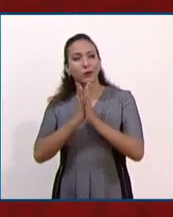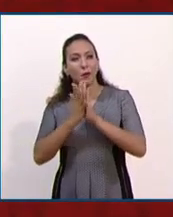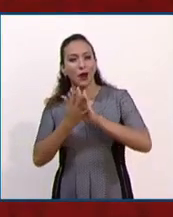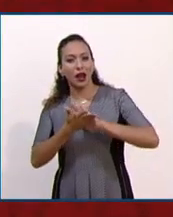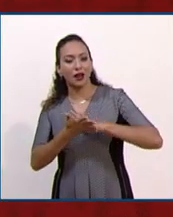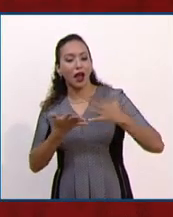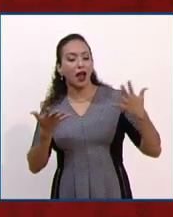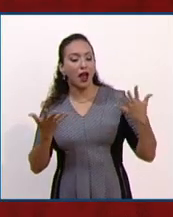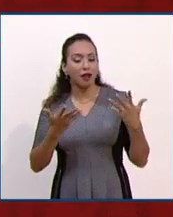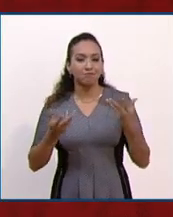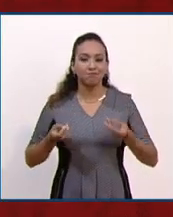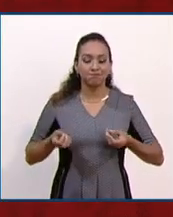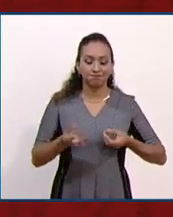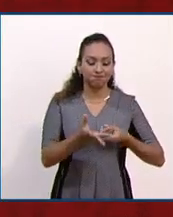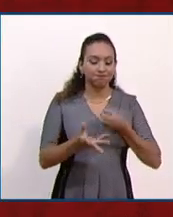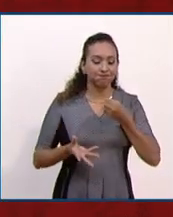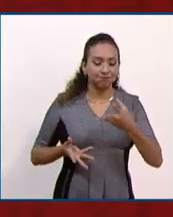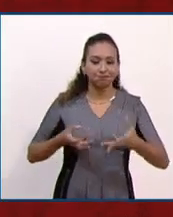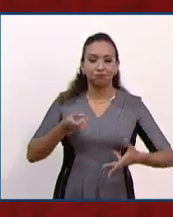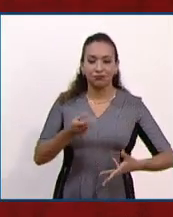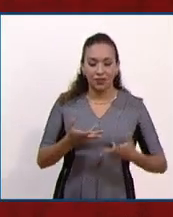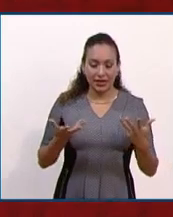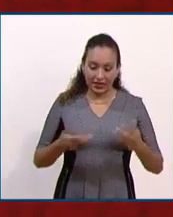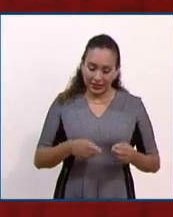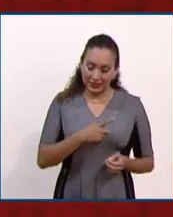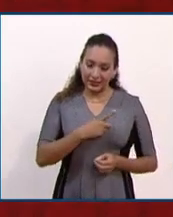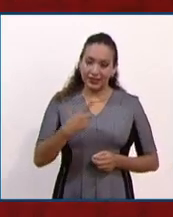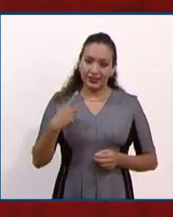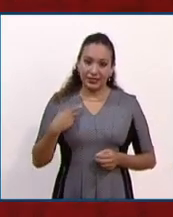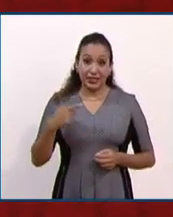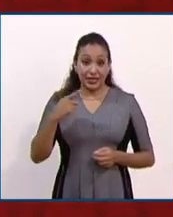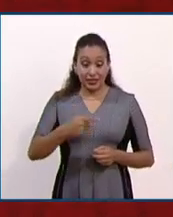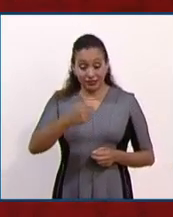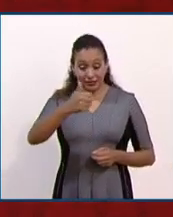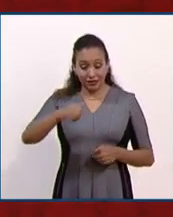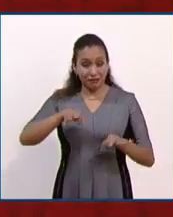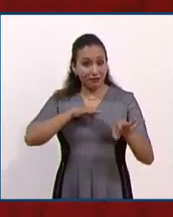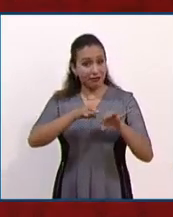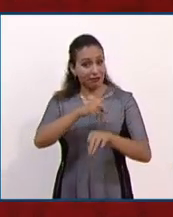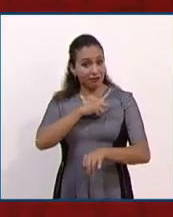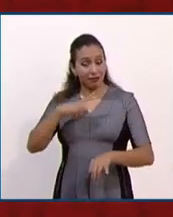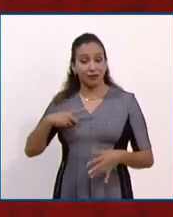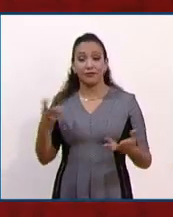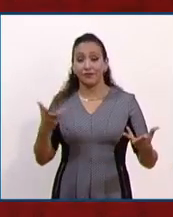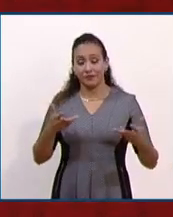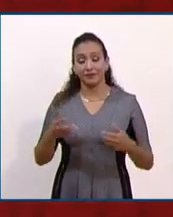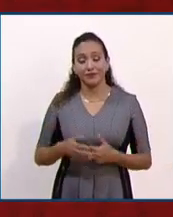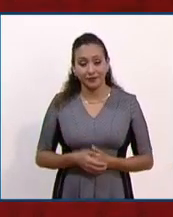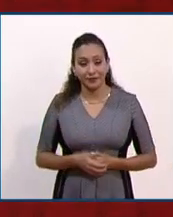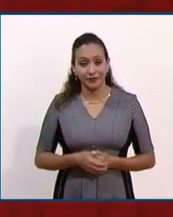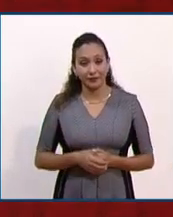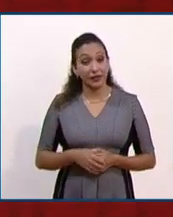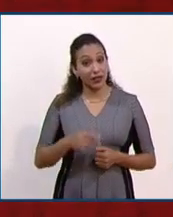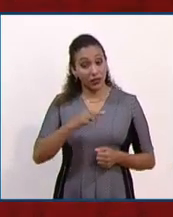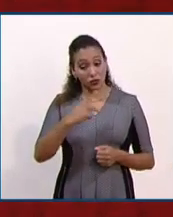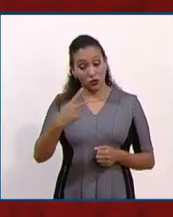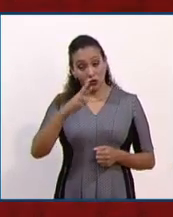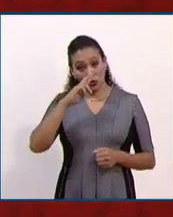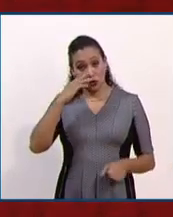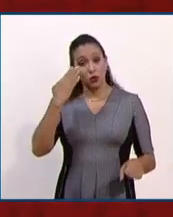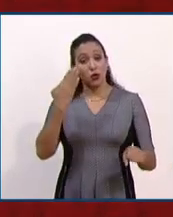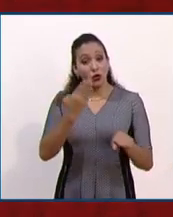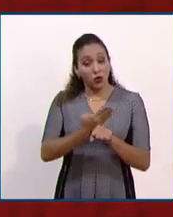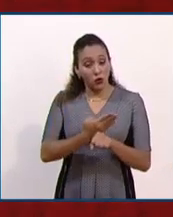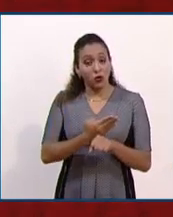estos encuentros y a partir de este momento empezar a delinear las acciones que tienen que